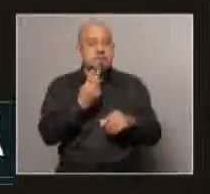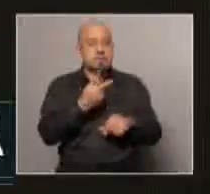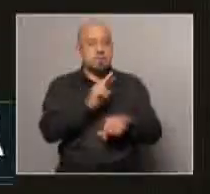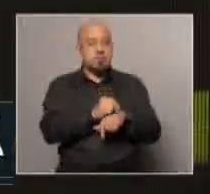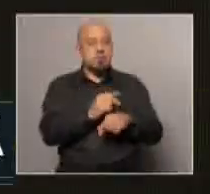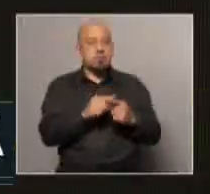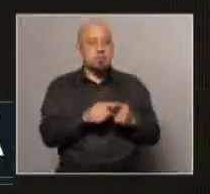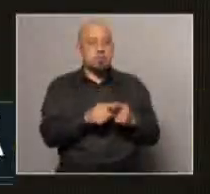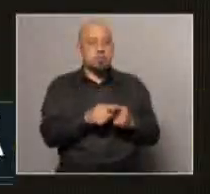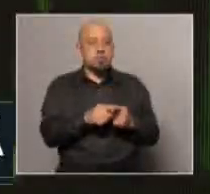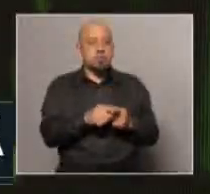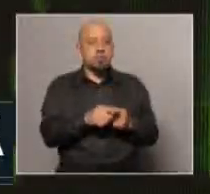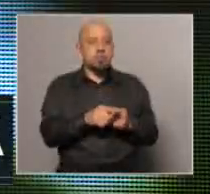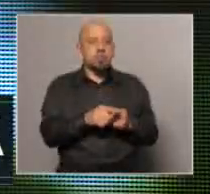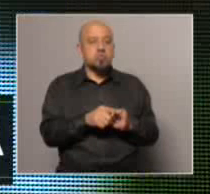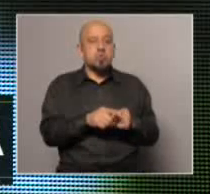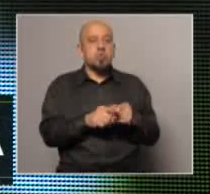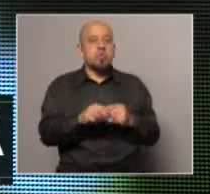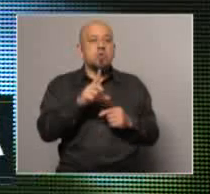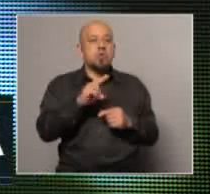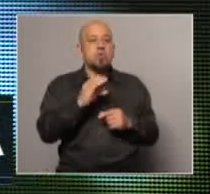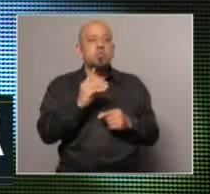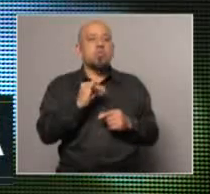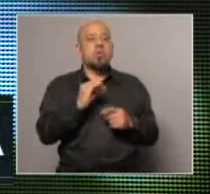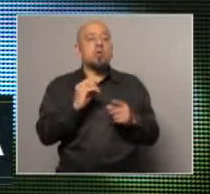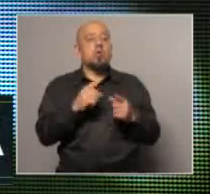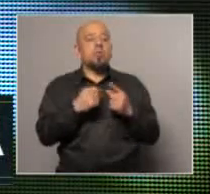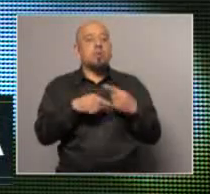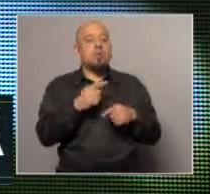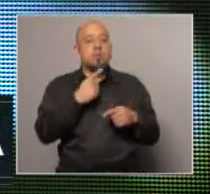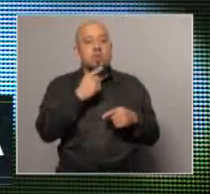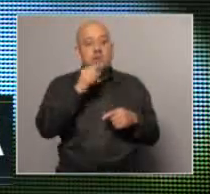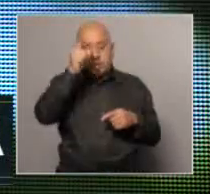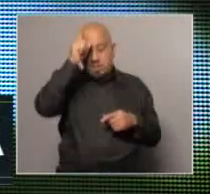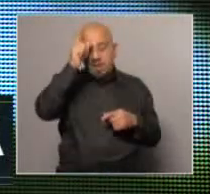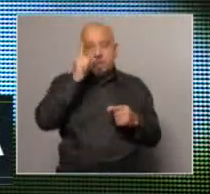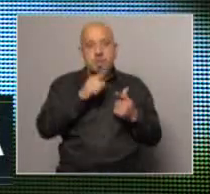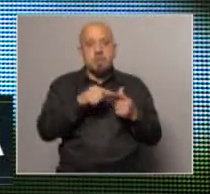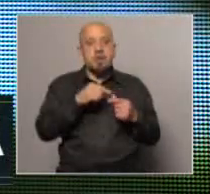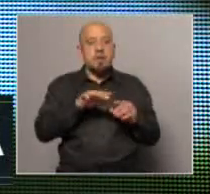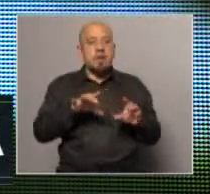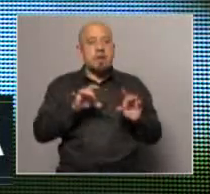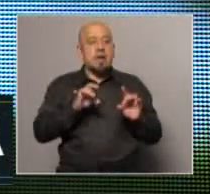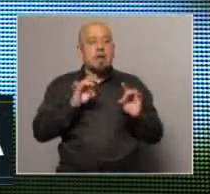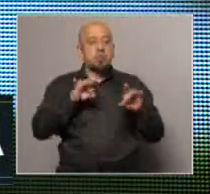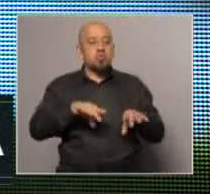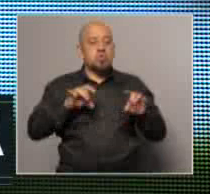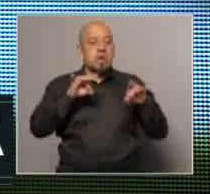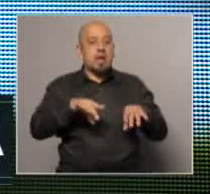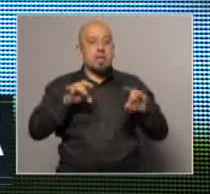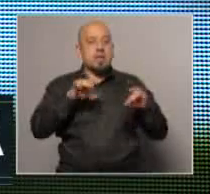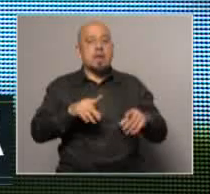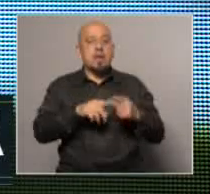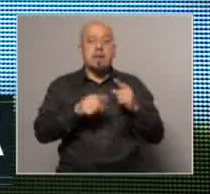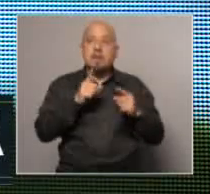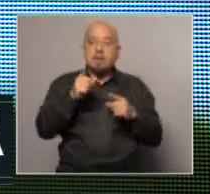terapéutico como también el lúdico. No así en otros países, por ejemplo Alemania o también Australia, donde por ejemplo es bastante curioso